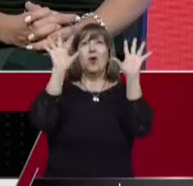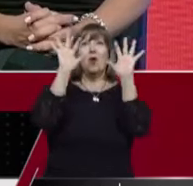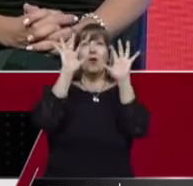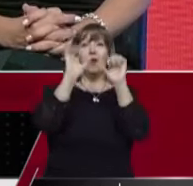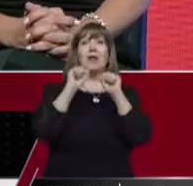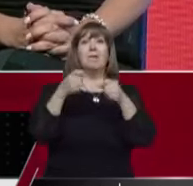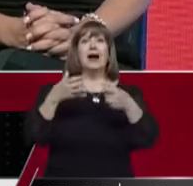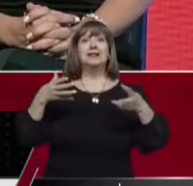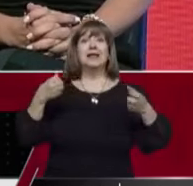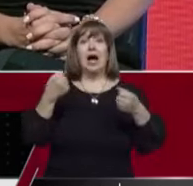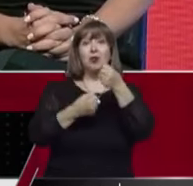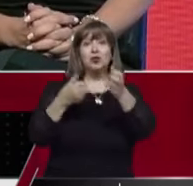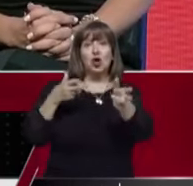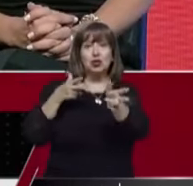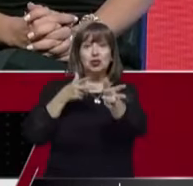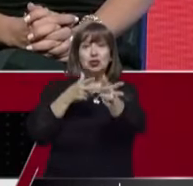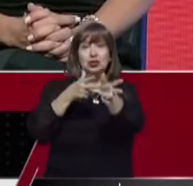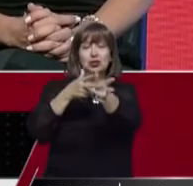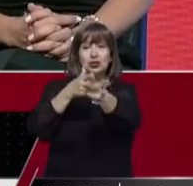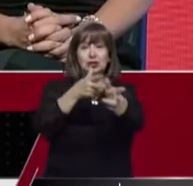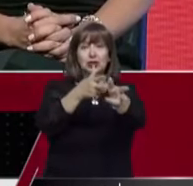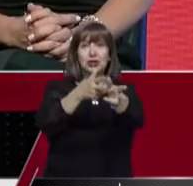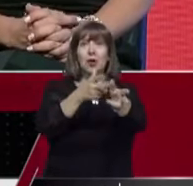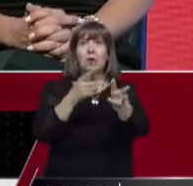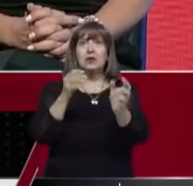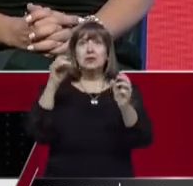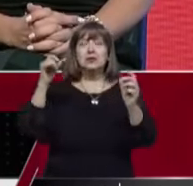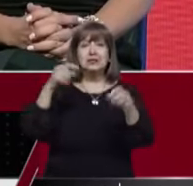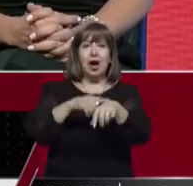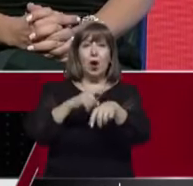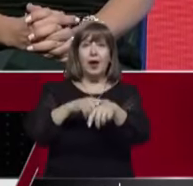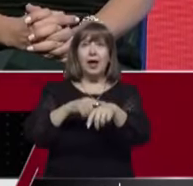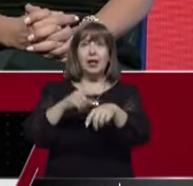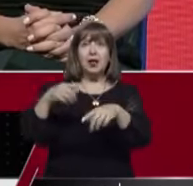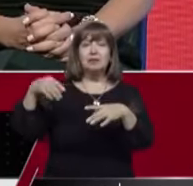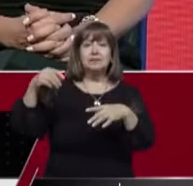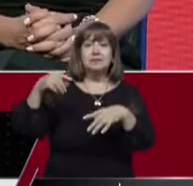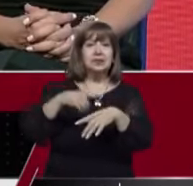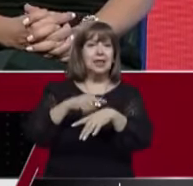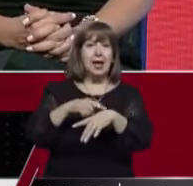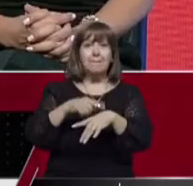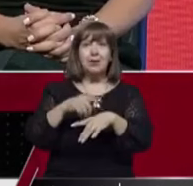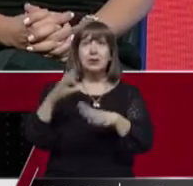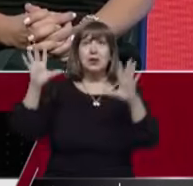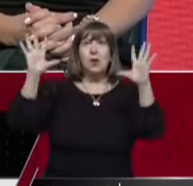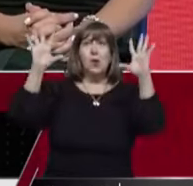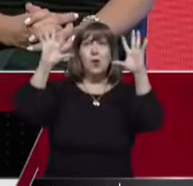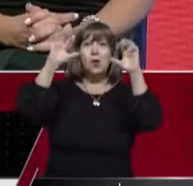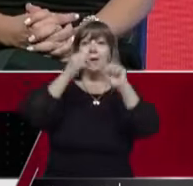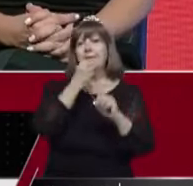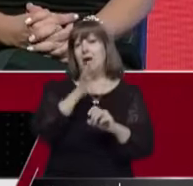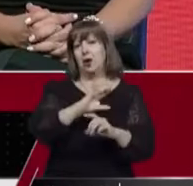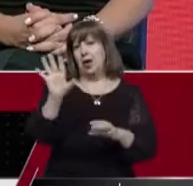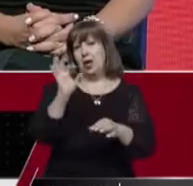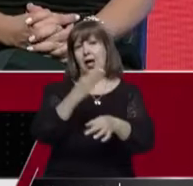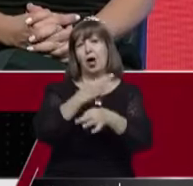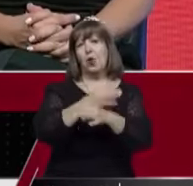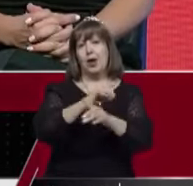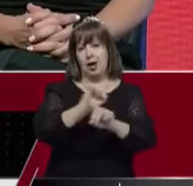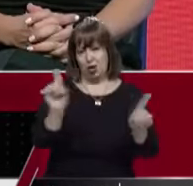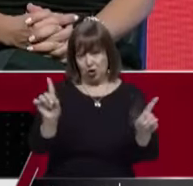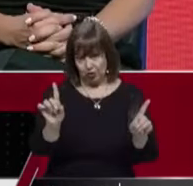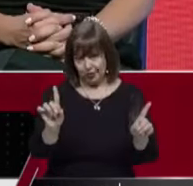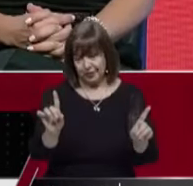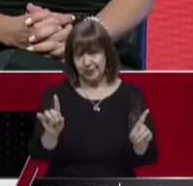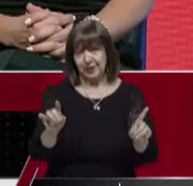tráfico en el estado y va a convenir que los chicos se preparen para hacer trabajos prácticos sobre el eclipse. ¿Por